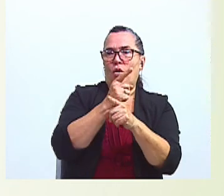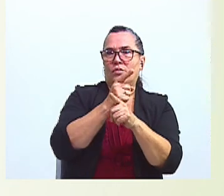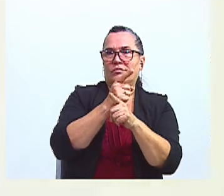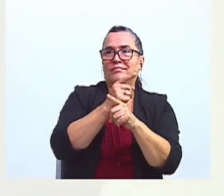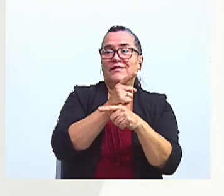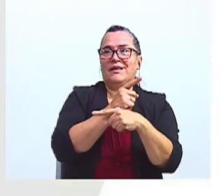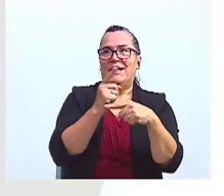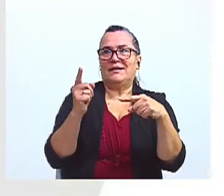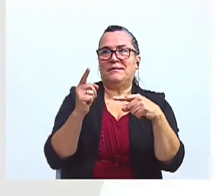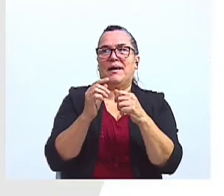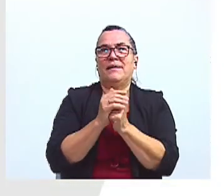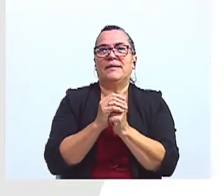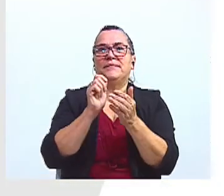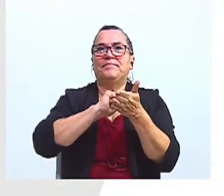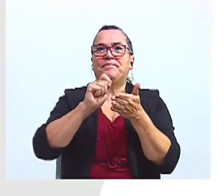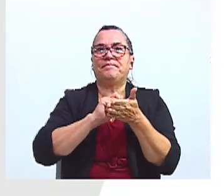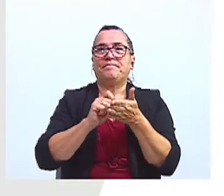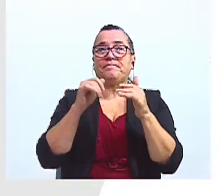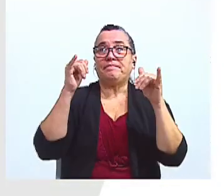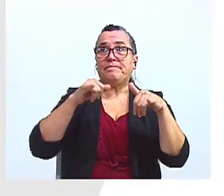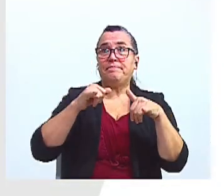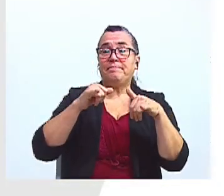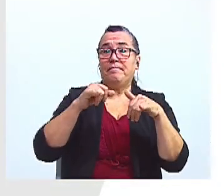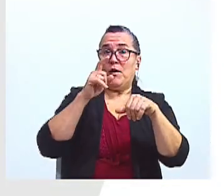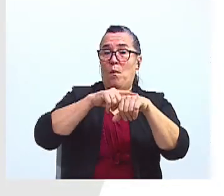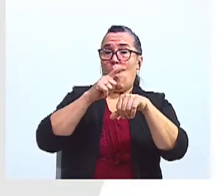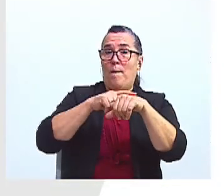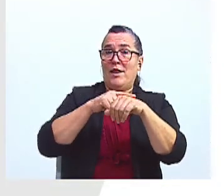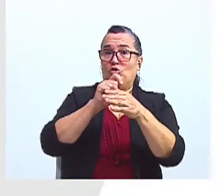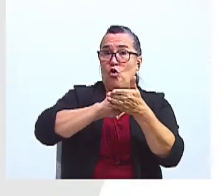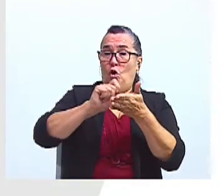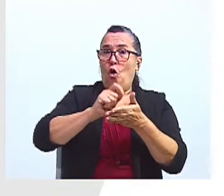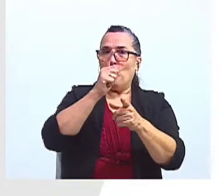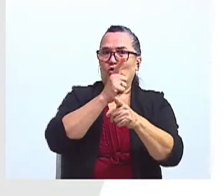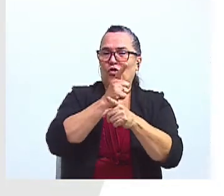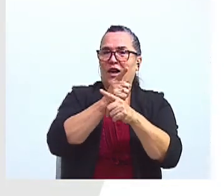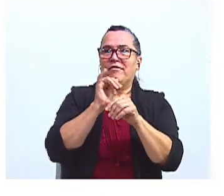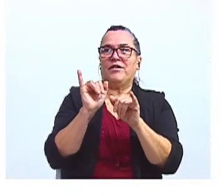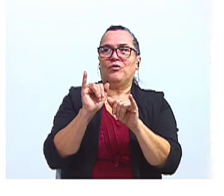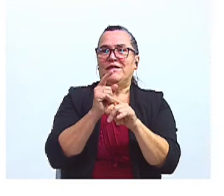semana. Este es el momento ortográfico.